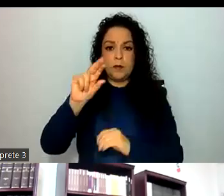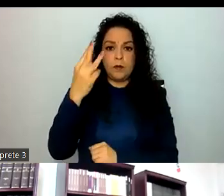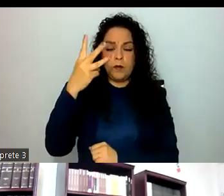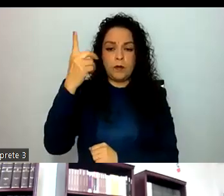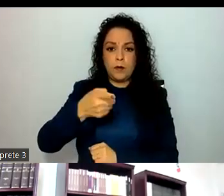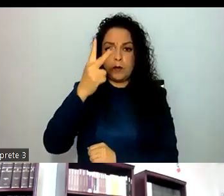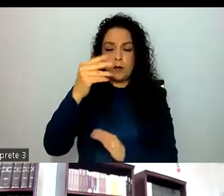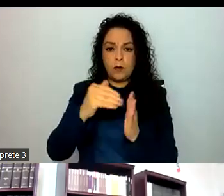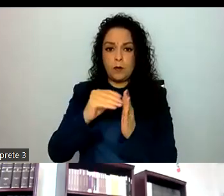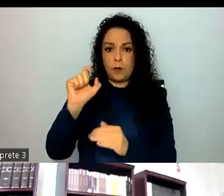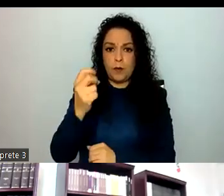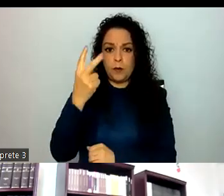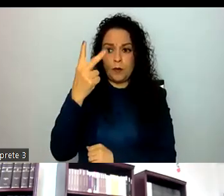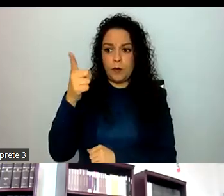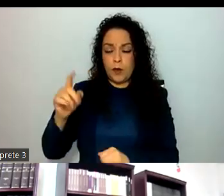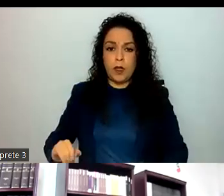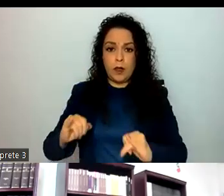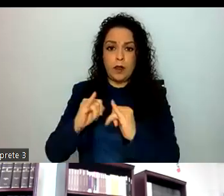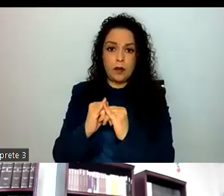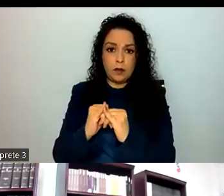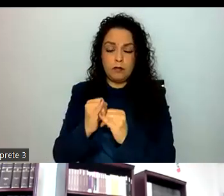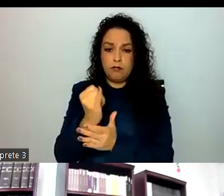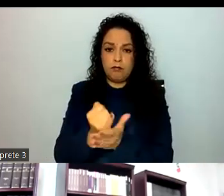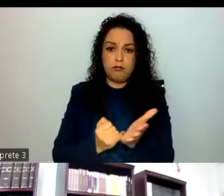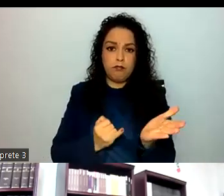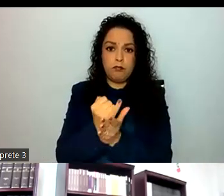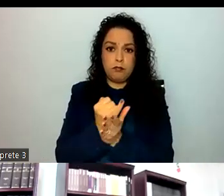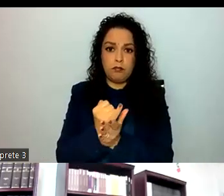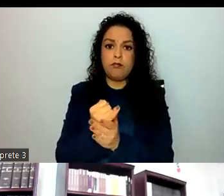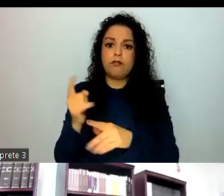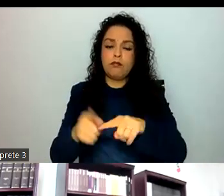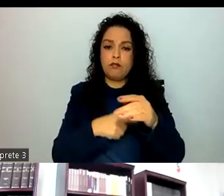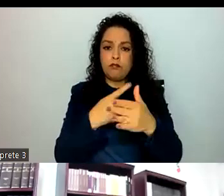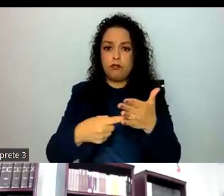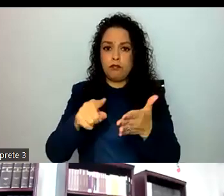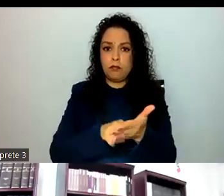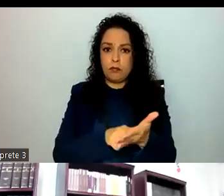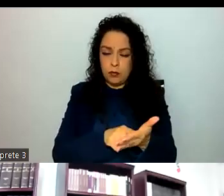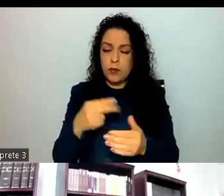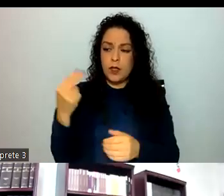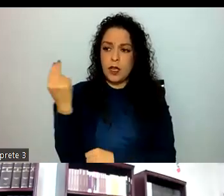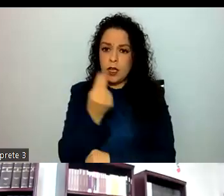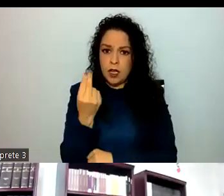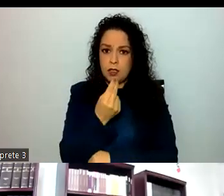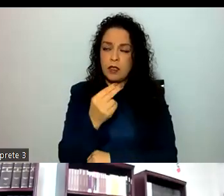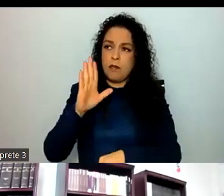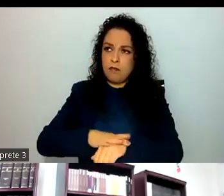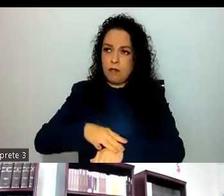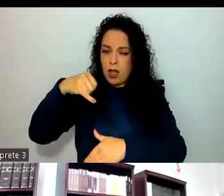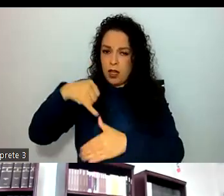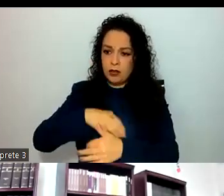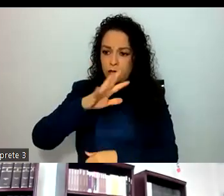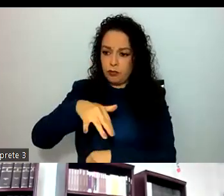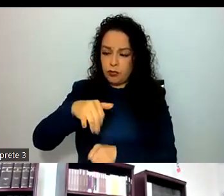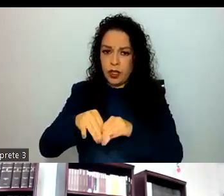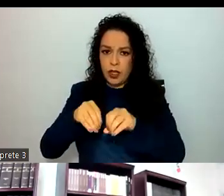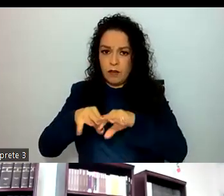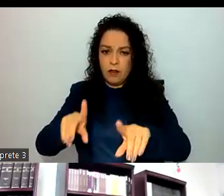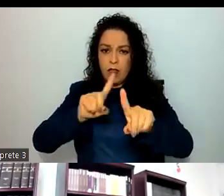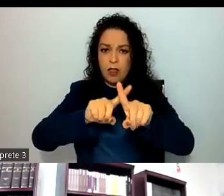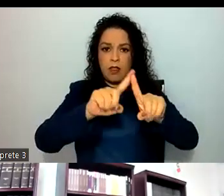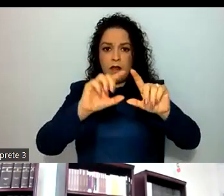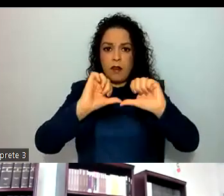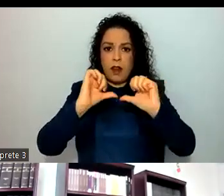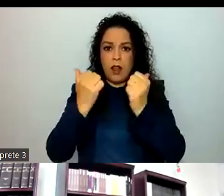1583/2022, el Instituto determinó revocar, ordenando realizar una búsqueda exhaustiva de la información requerida en todas las áreas que